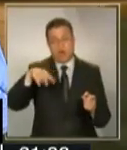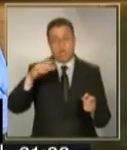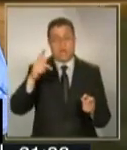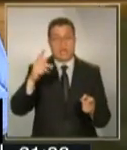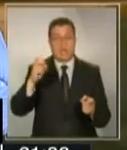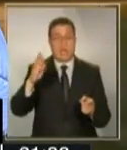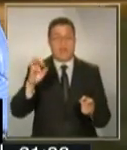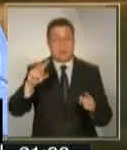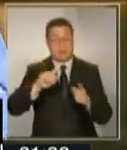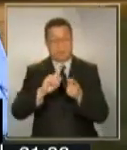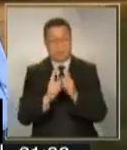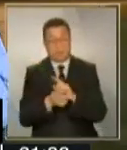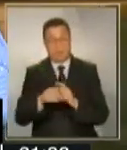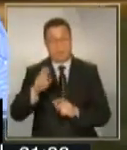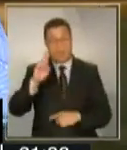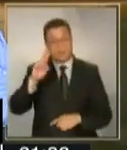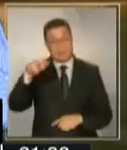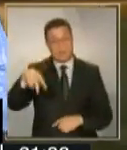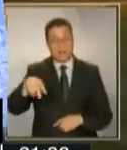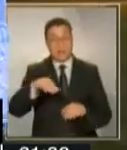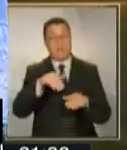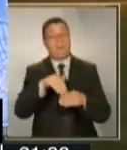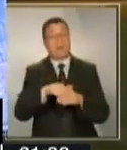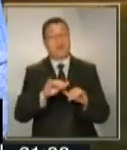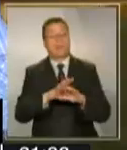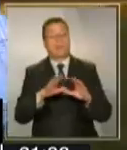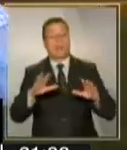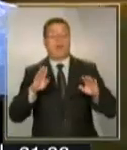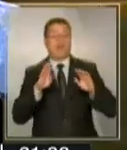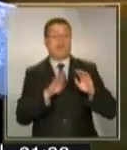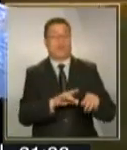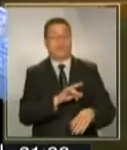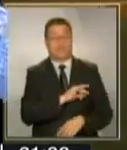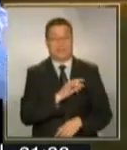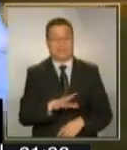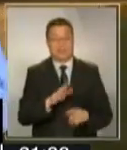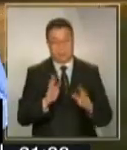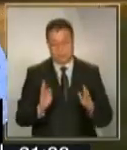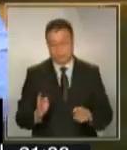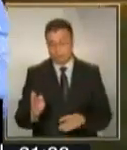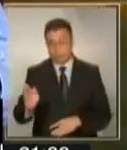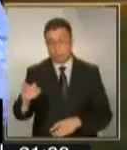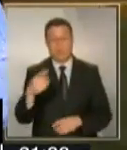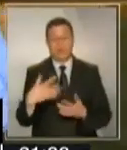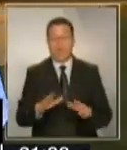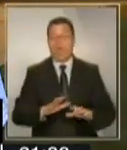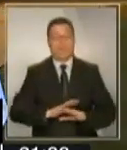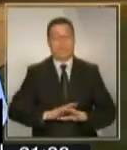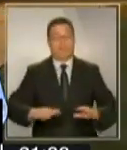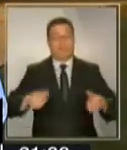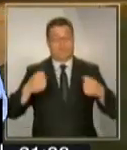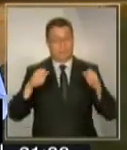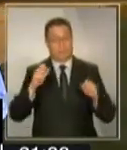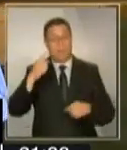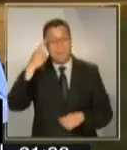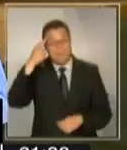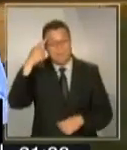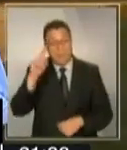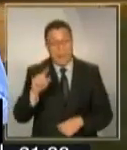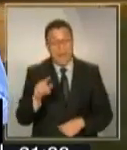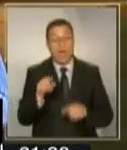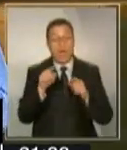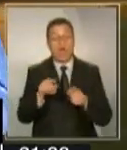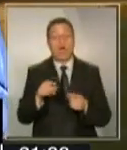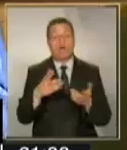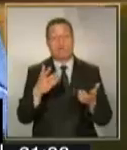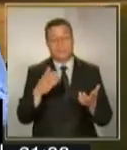Renovación Nacional en el partido más votado de Chile, tenía toda la carrera, como quien dice, corrida, ¿no? Sin embargo, lo que